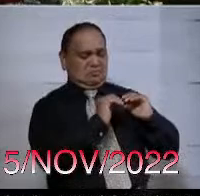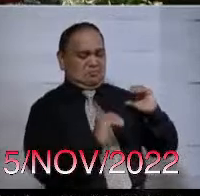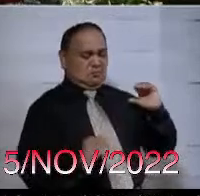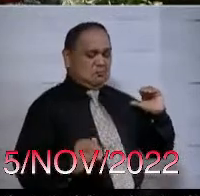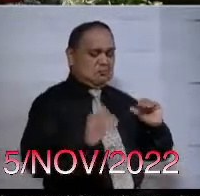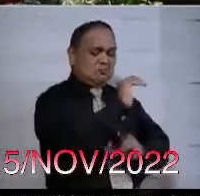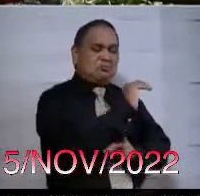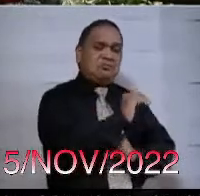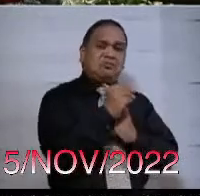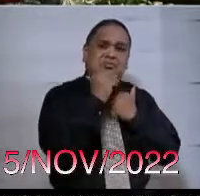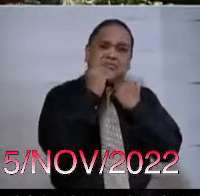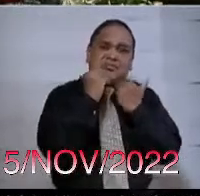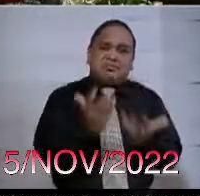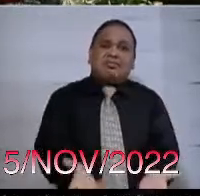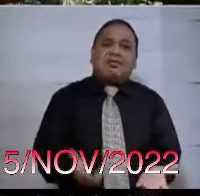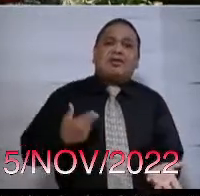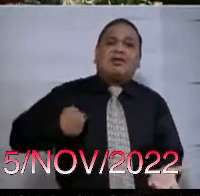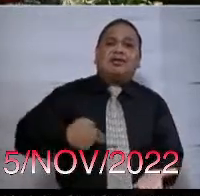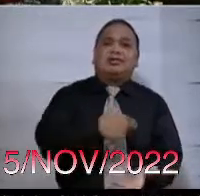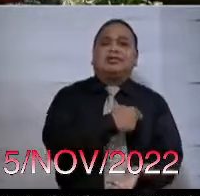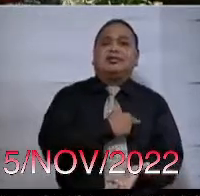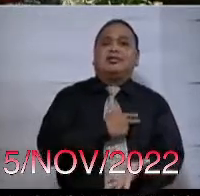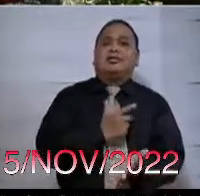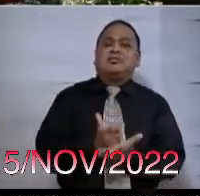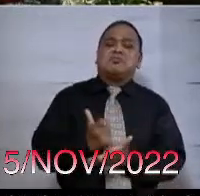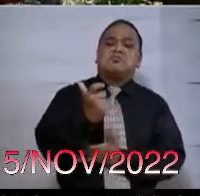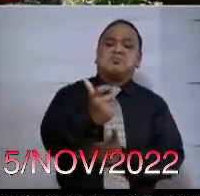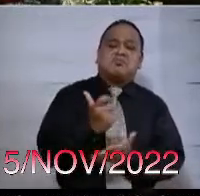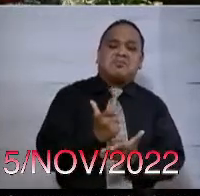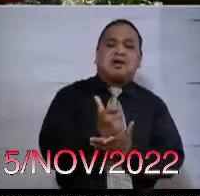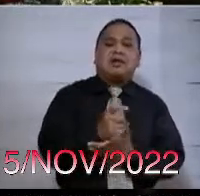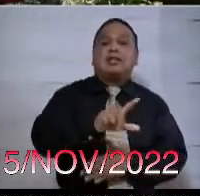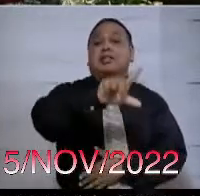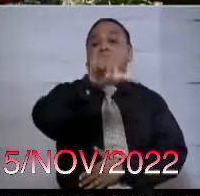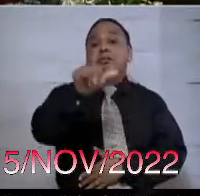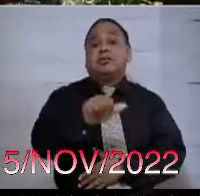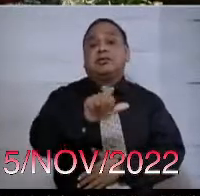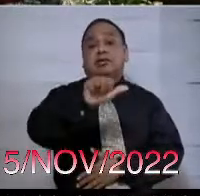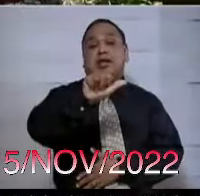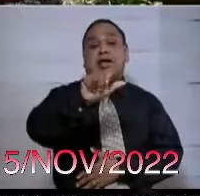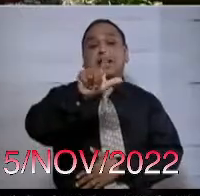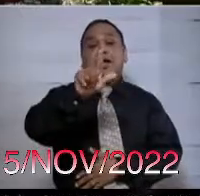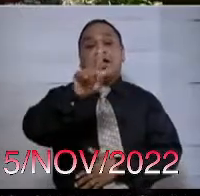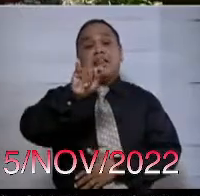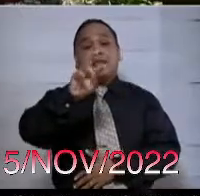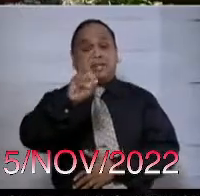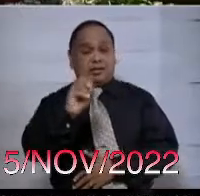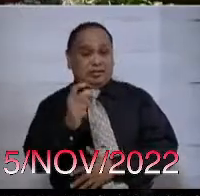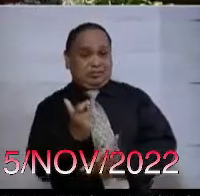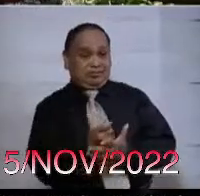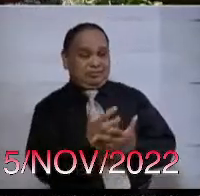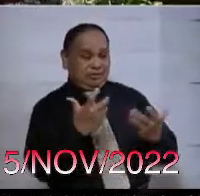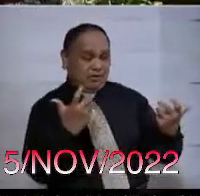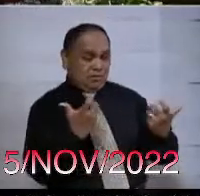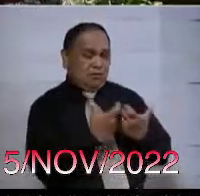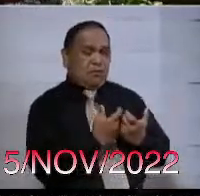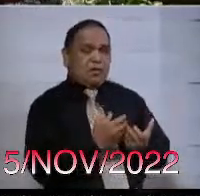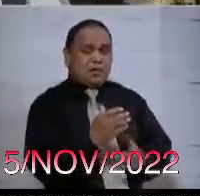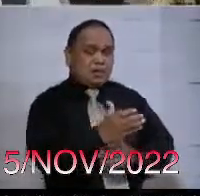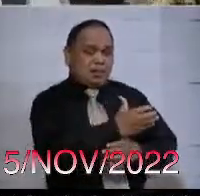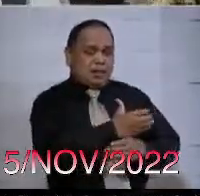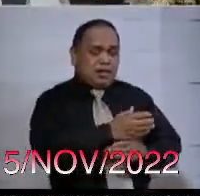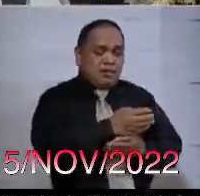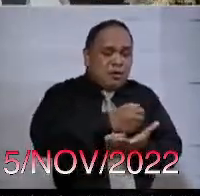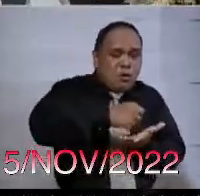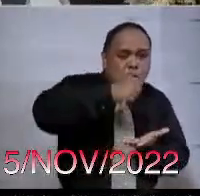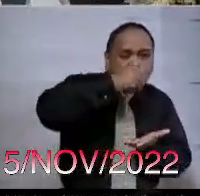Entonces, ¿para qué diablos estamos pagando tanto para que Alito luego se tome una copita y se vayan al cafecito o a su